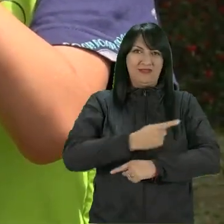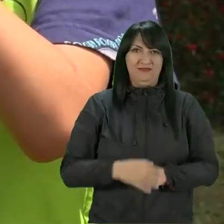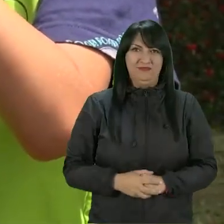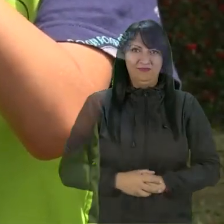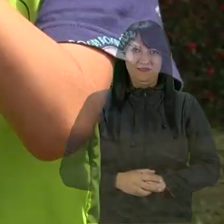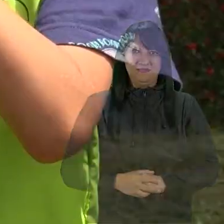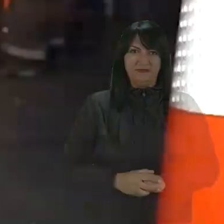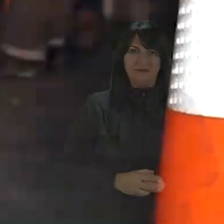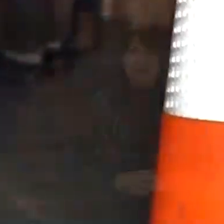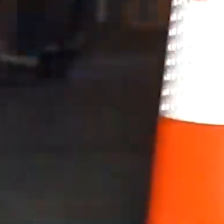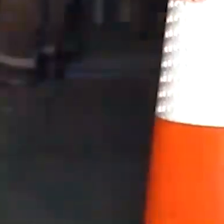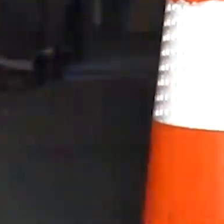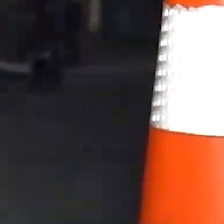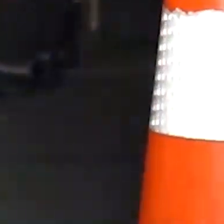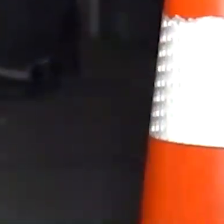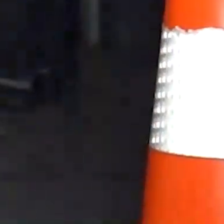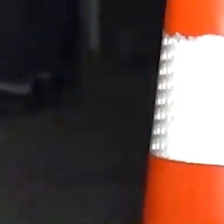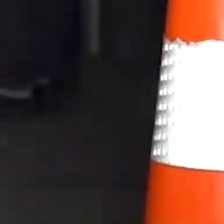días